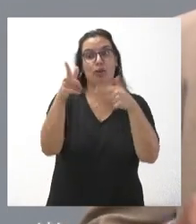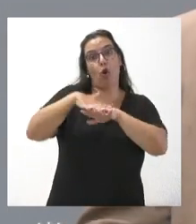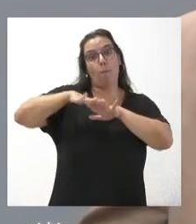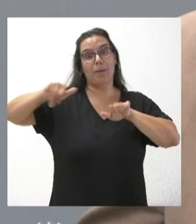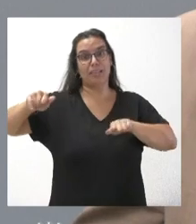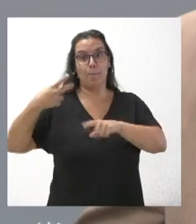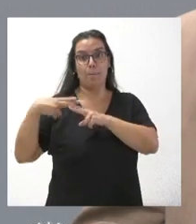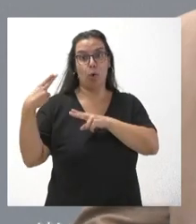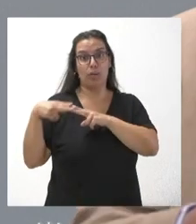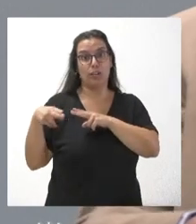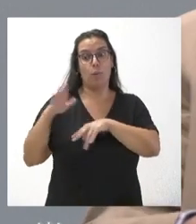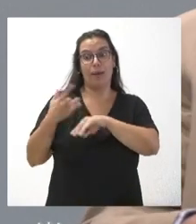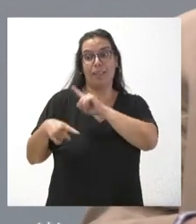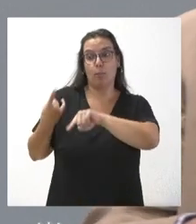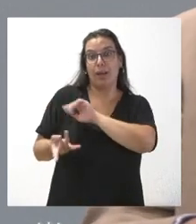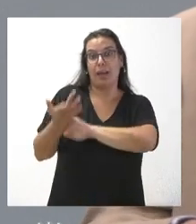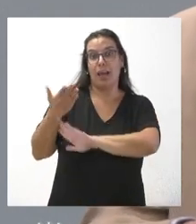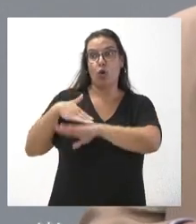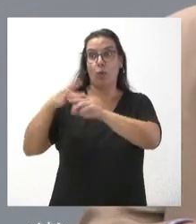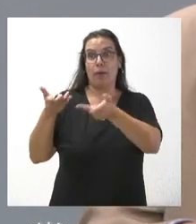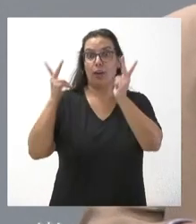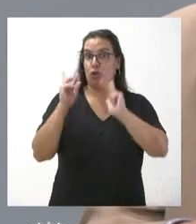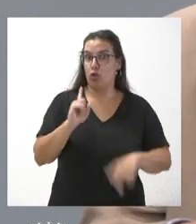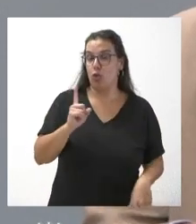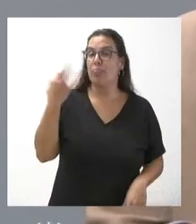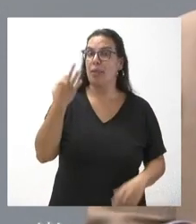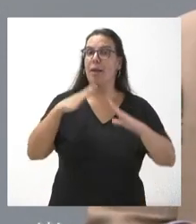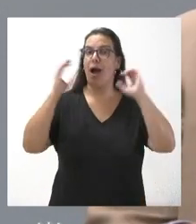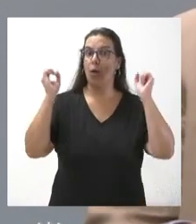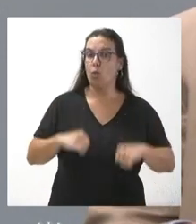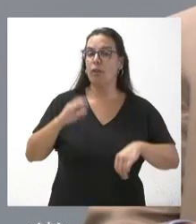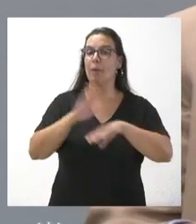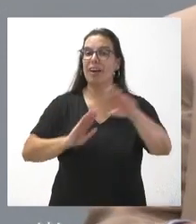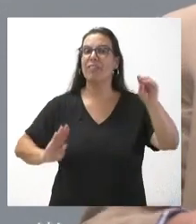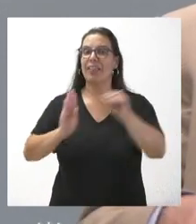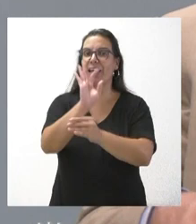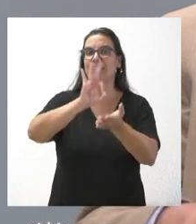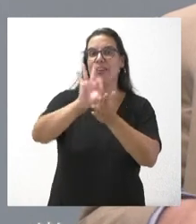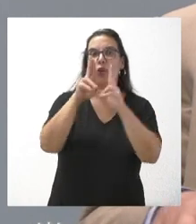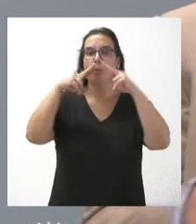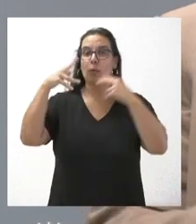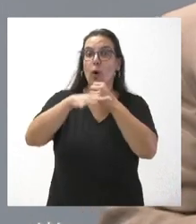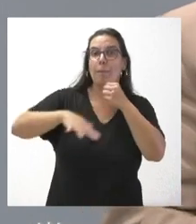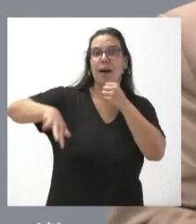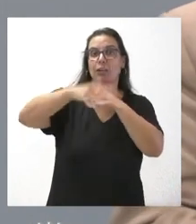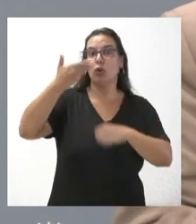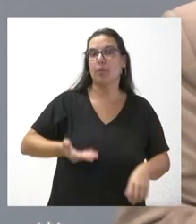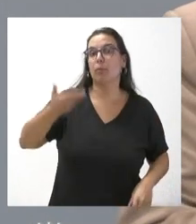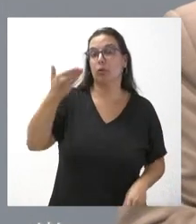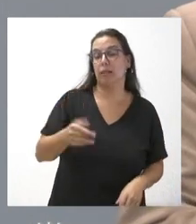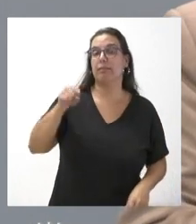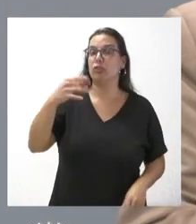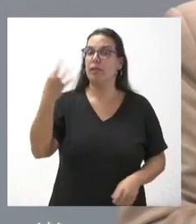para conformar un Gobierno. Tiene que ser objeto de un acuerdo para financiar unos servicios públicos esenciales y tiene que ser objeto de